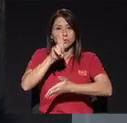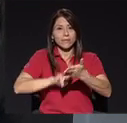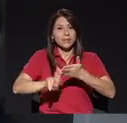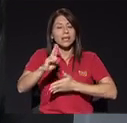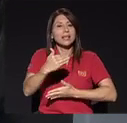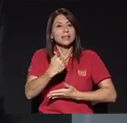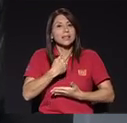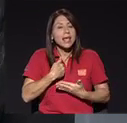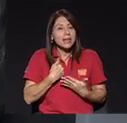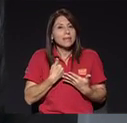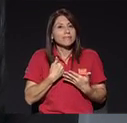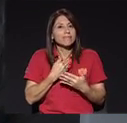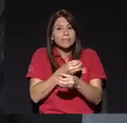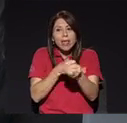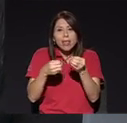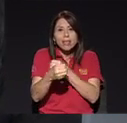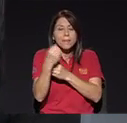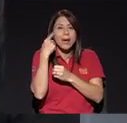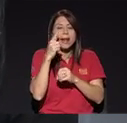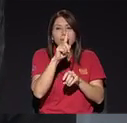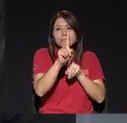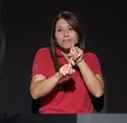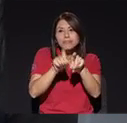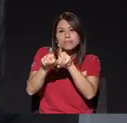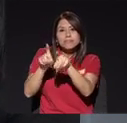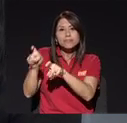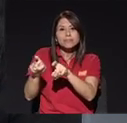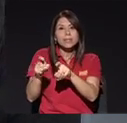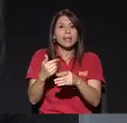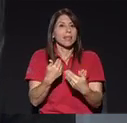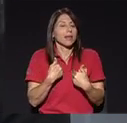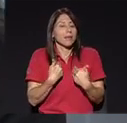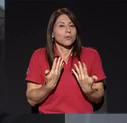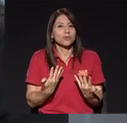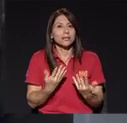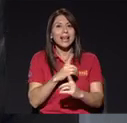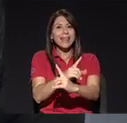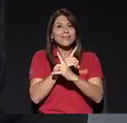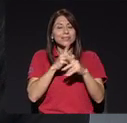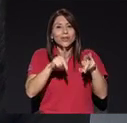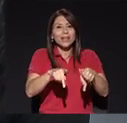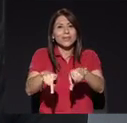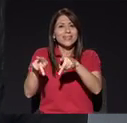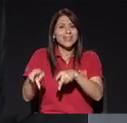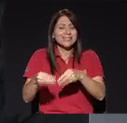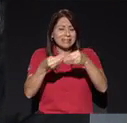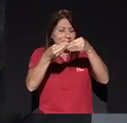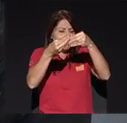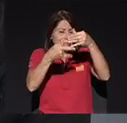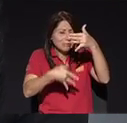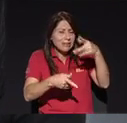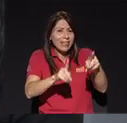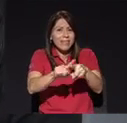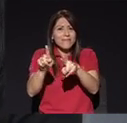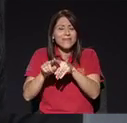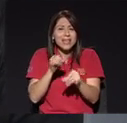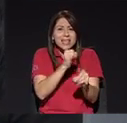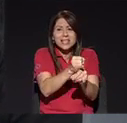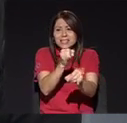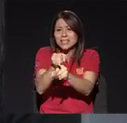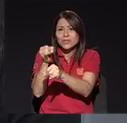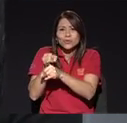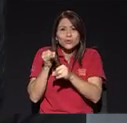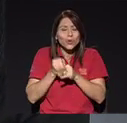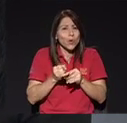espacios para hacer consultas. Tenemos la Defensoría de los Habitantes, o sea, hay un montón de